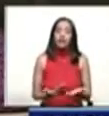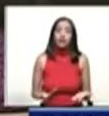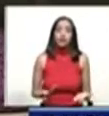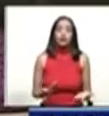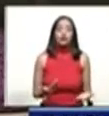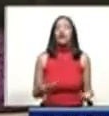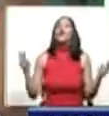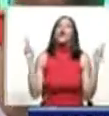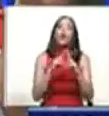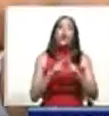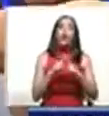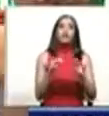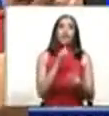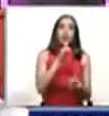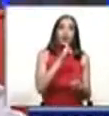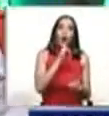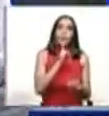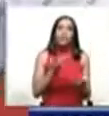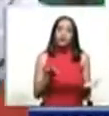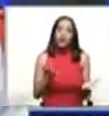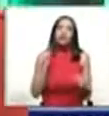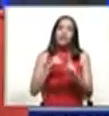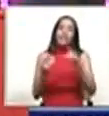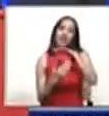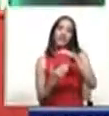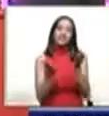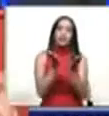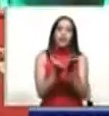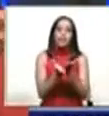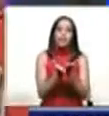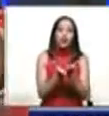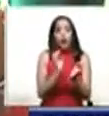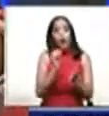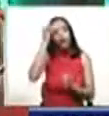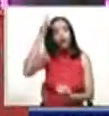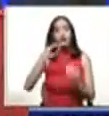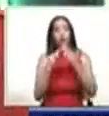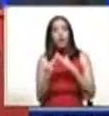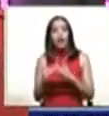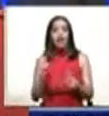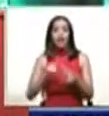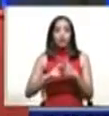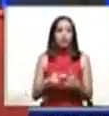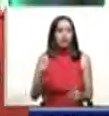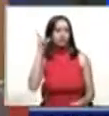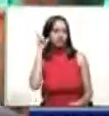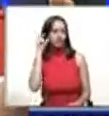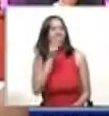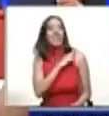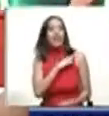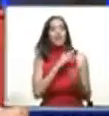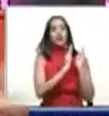conocen la información que le lleva a la base estudiantil o la que le lleva a la base de los consejos comunales. Entonces le llega al jefe de la organización o